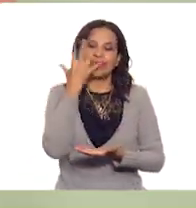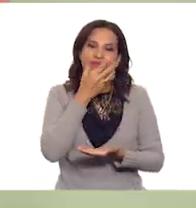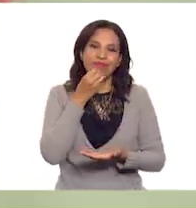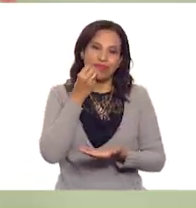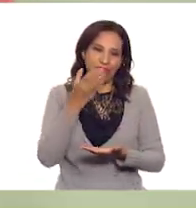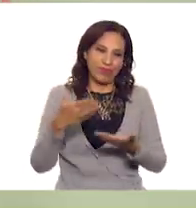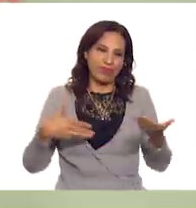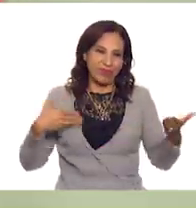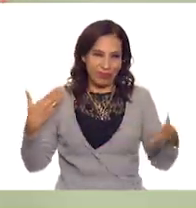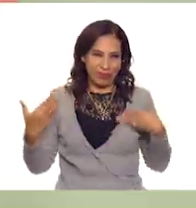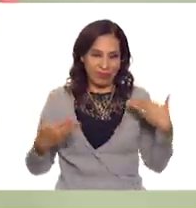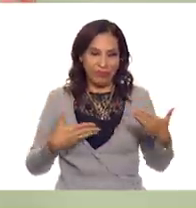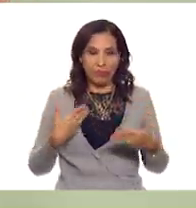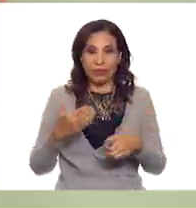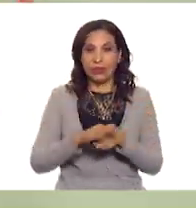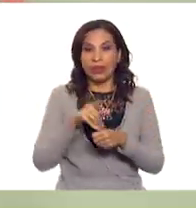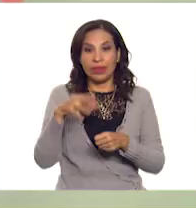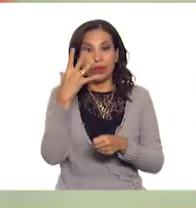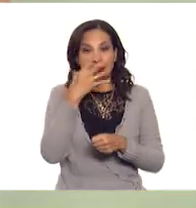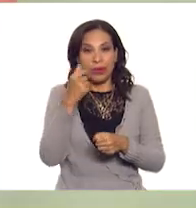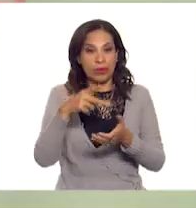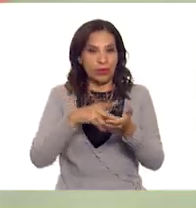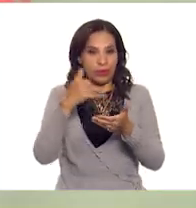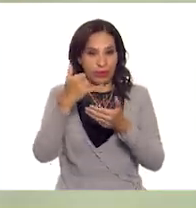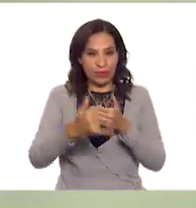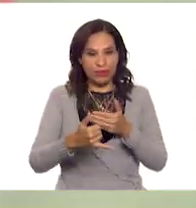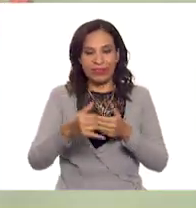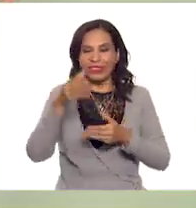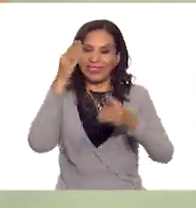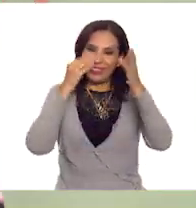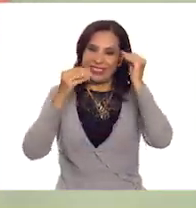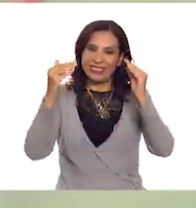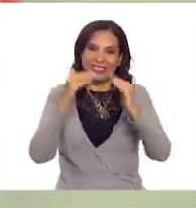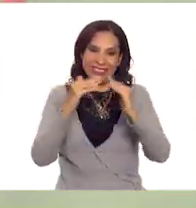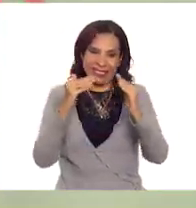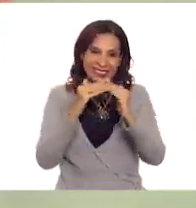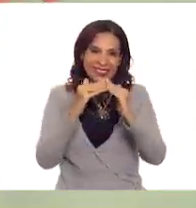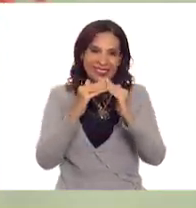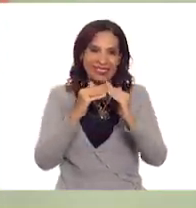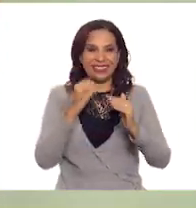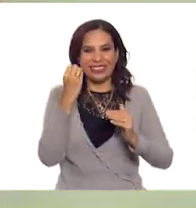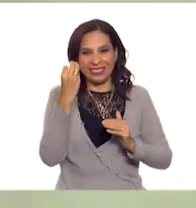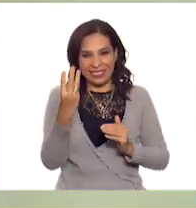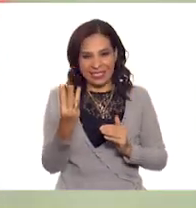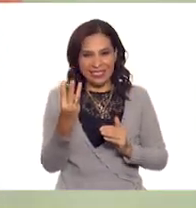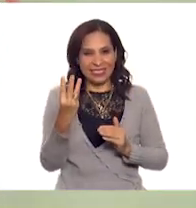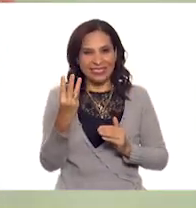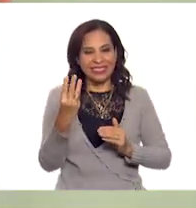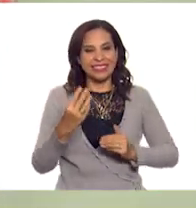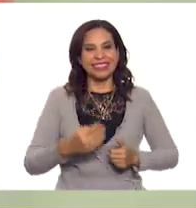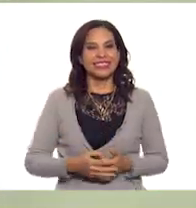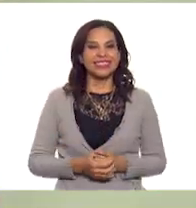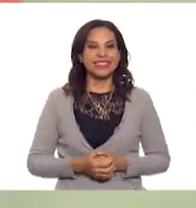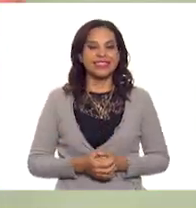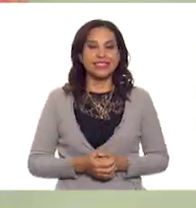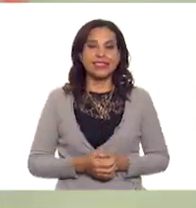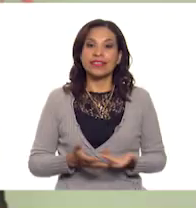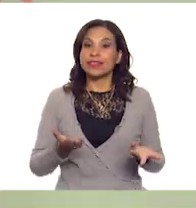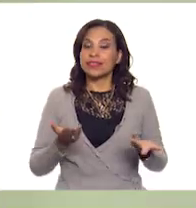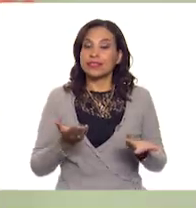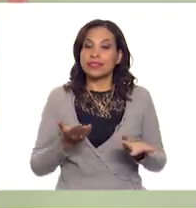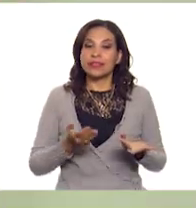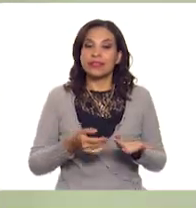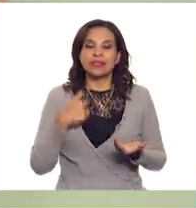bellísima aventura de este gran proyecto que es Aprende en Casa 3. Y